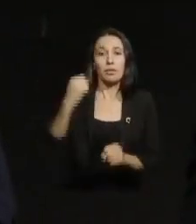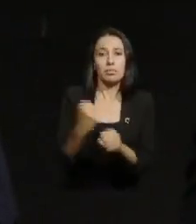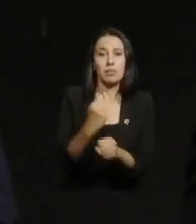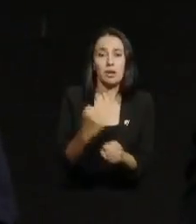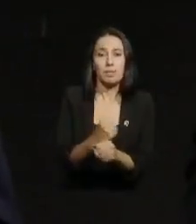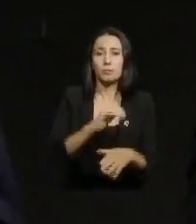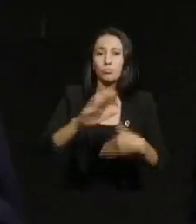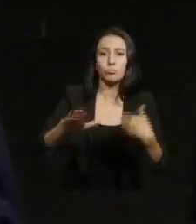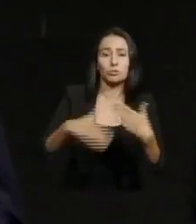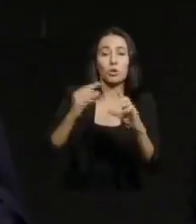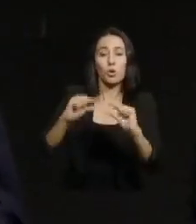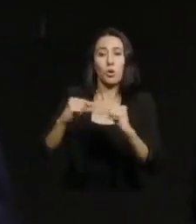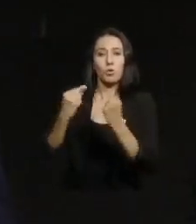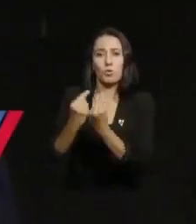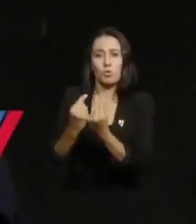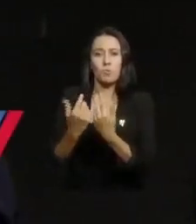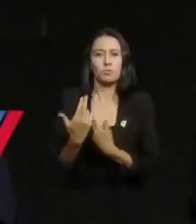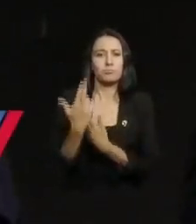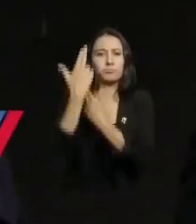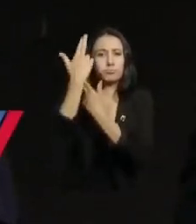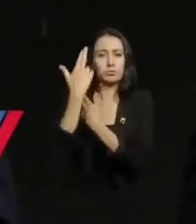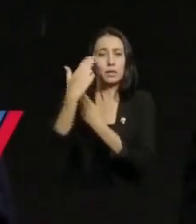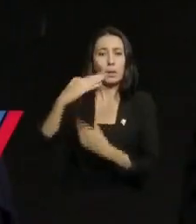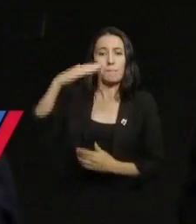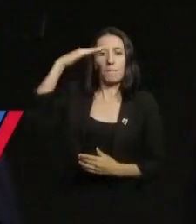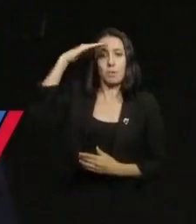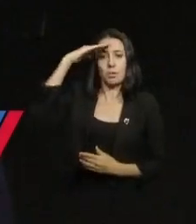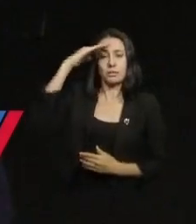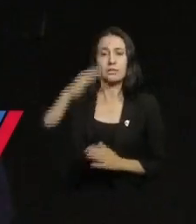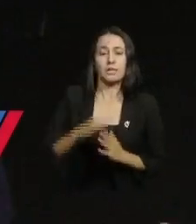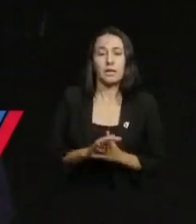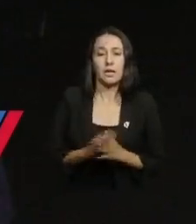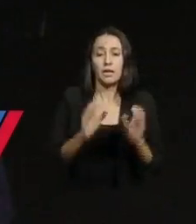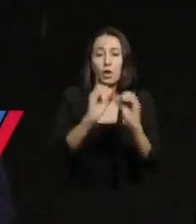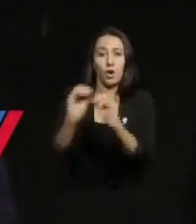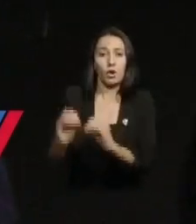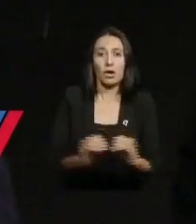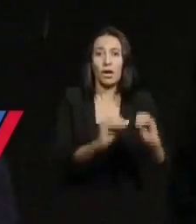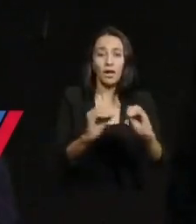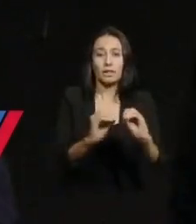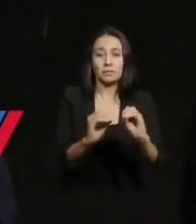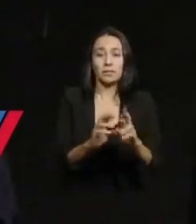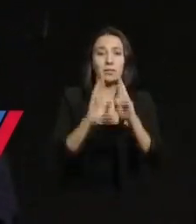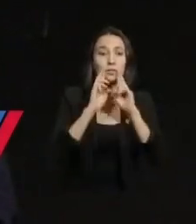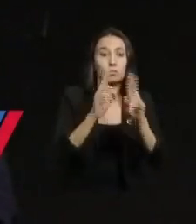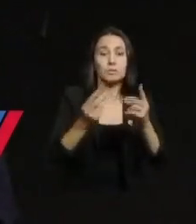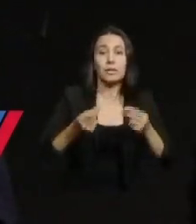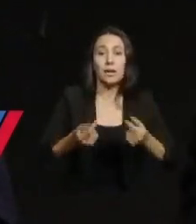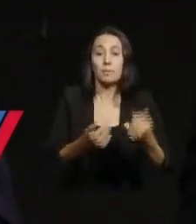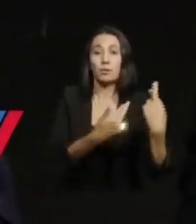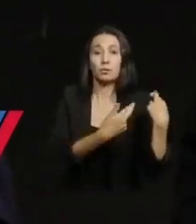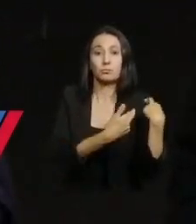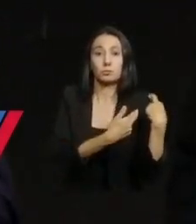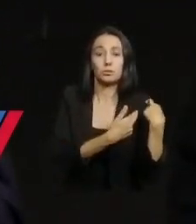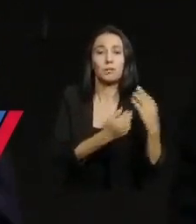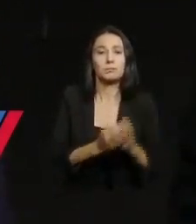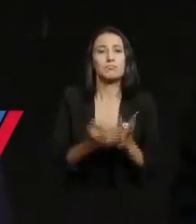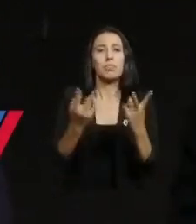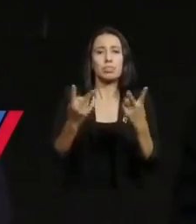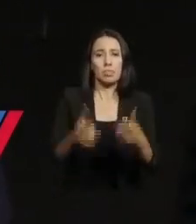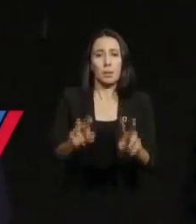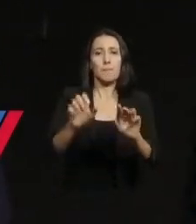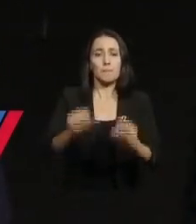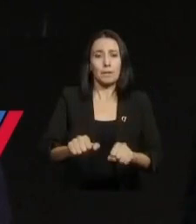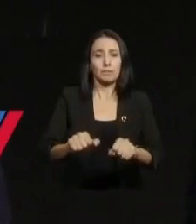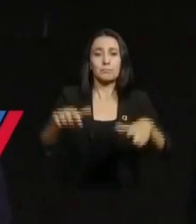eje de seguridad, Fuerzas Armadas y también de los organismos de prevención y respuesta, nos da en todos los